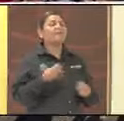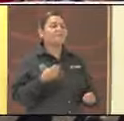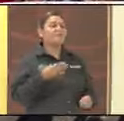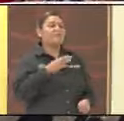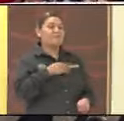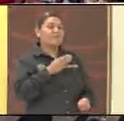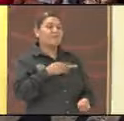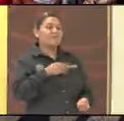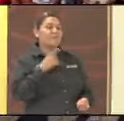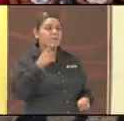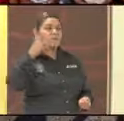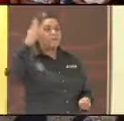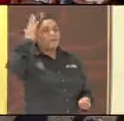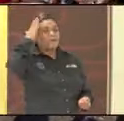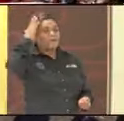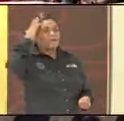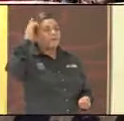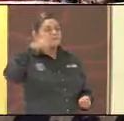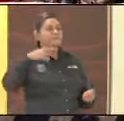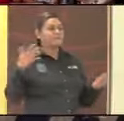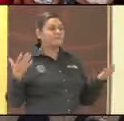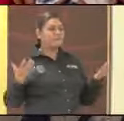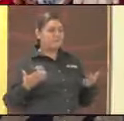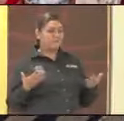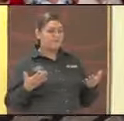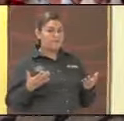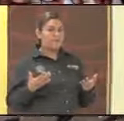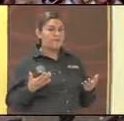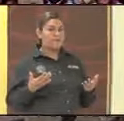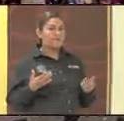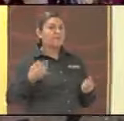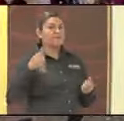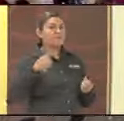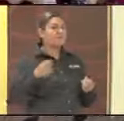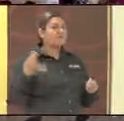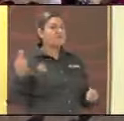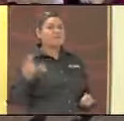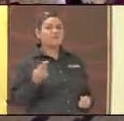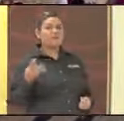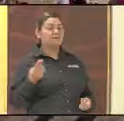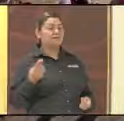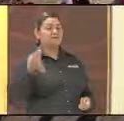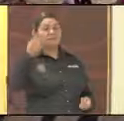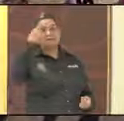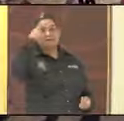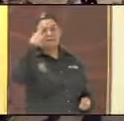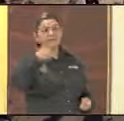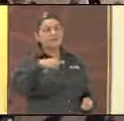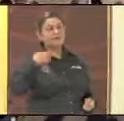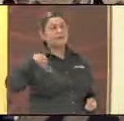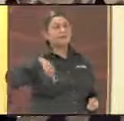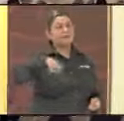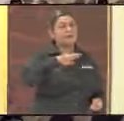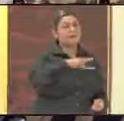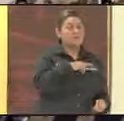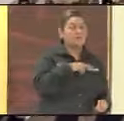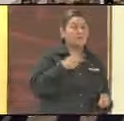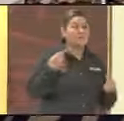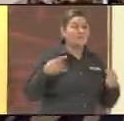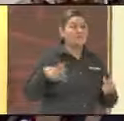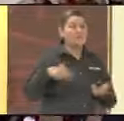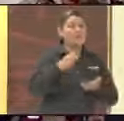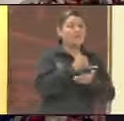Adrián, que encabezas este tipo de acciones, porque son muy necesarias para nuestra ciudad.